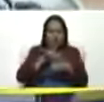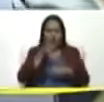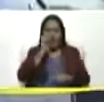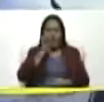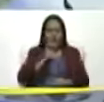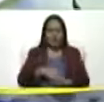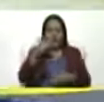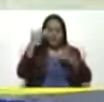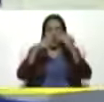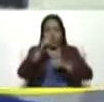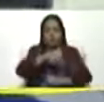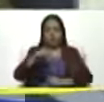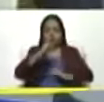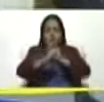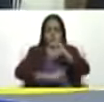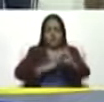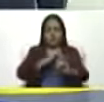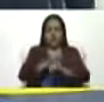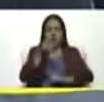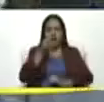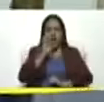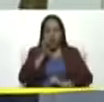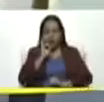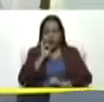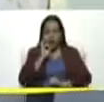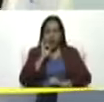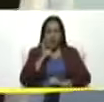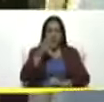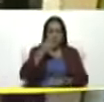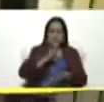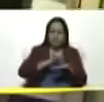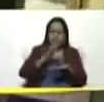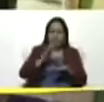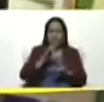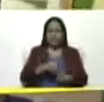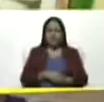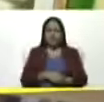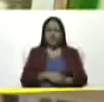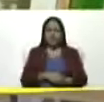los catadores internacionales, un aplauso, catadoras,